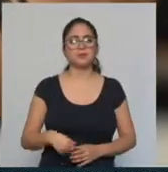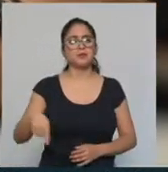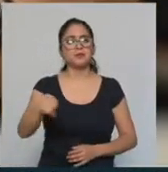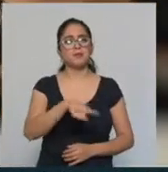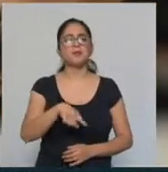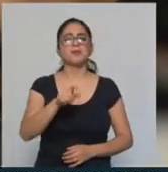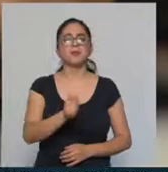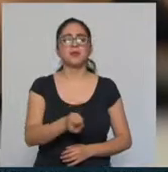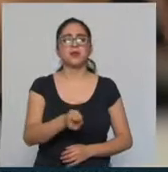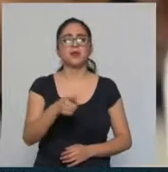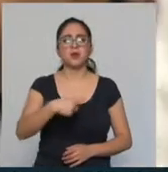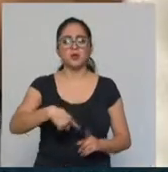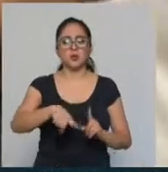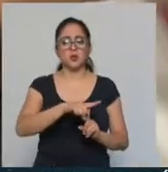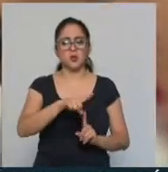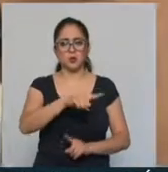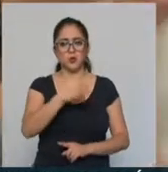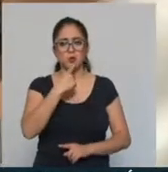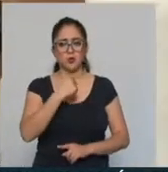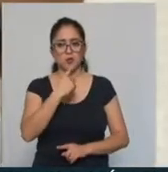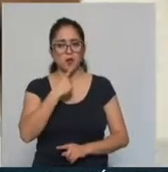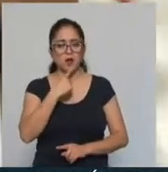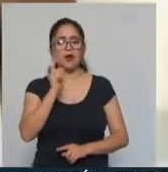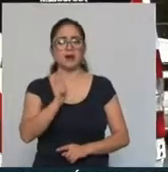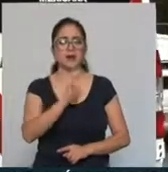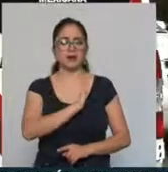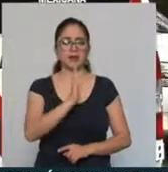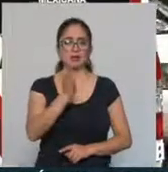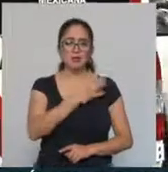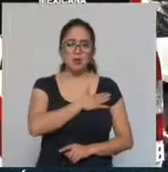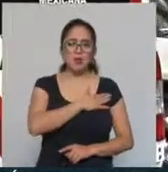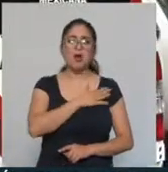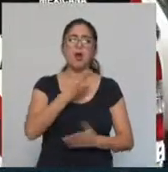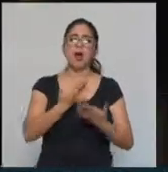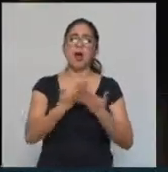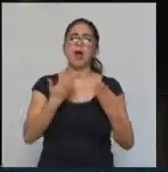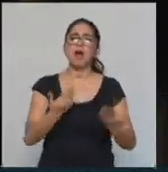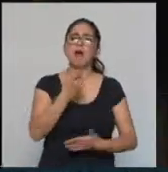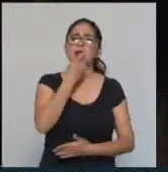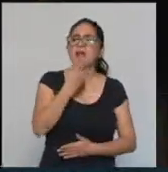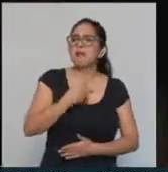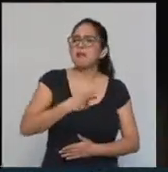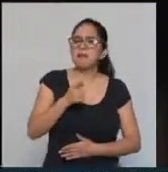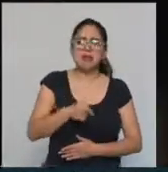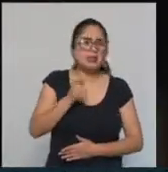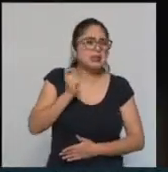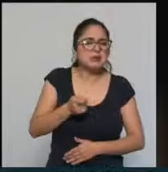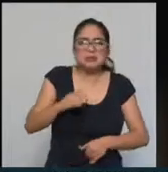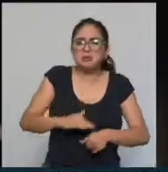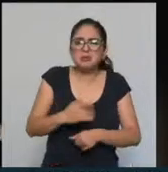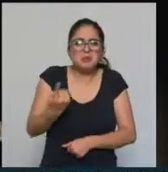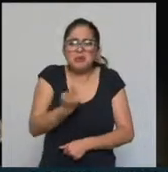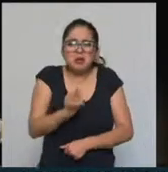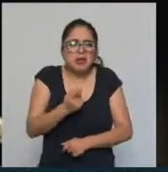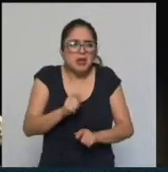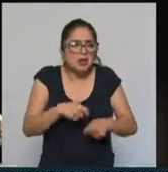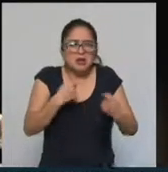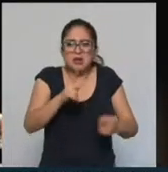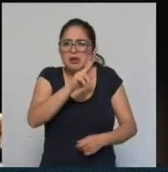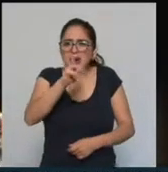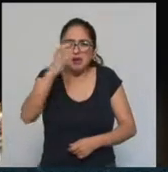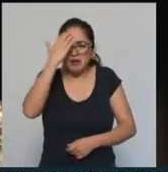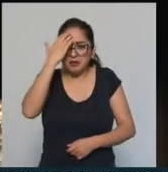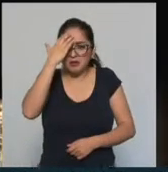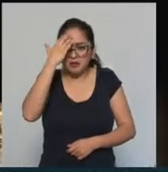parte de la Cruz Roja española. Cuéntanos un poco, ¿de qué va esto? ¿Por qué se da este